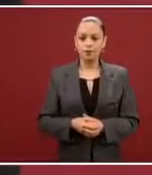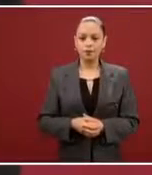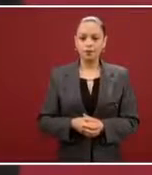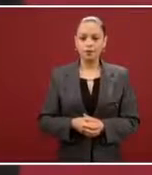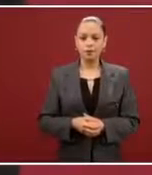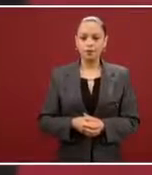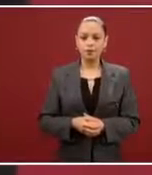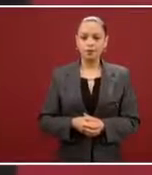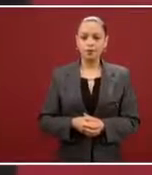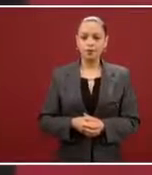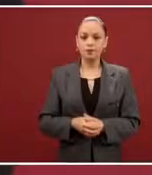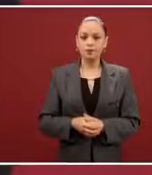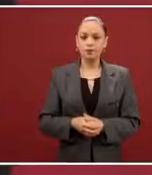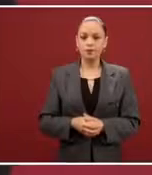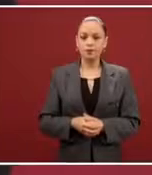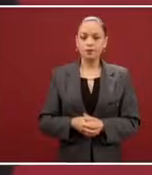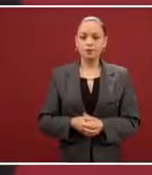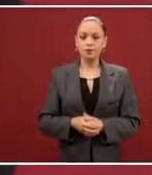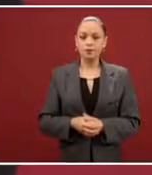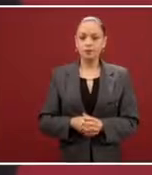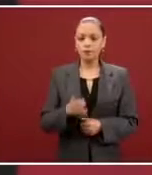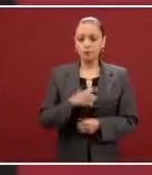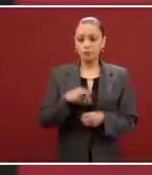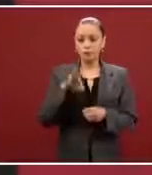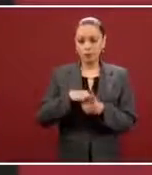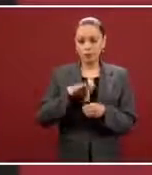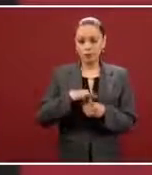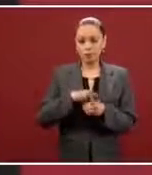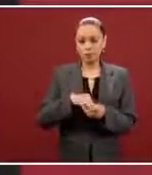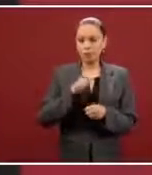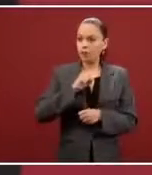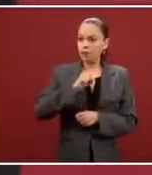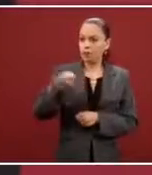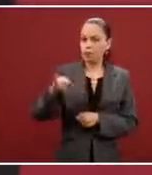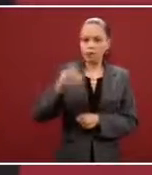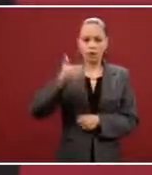¿Por qué votaron a favor del FOBAPROA,